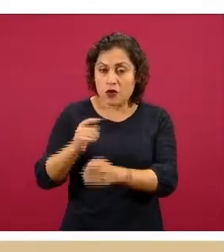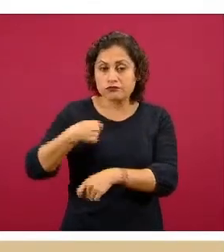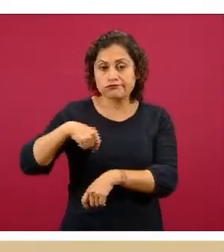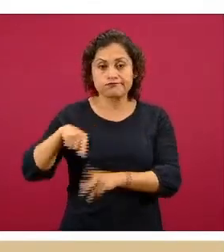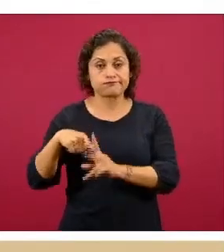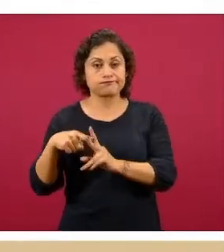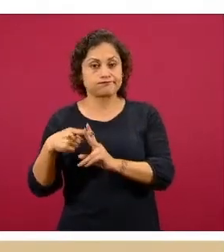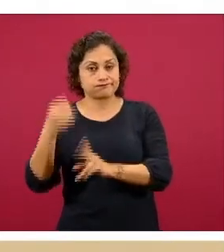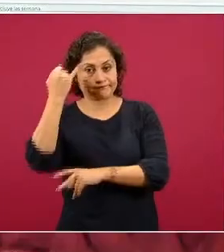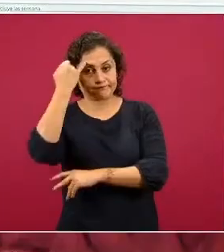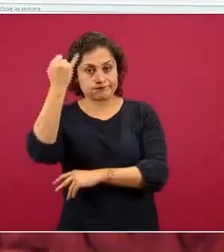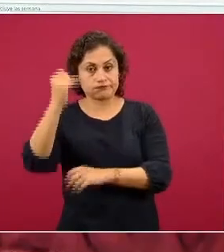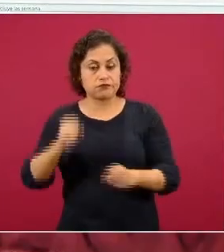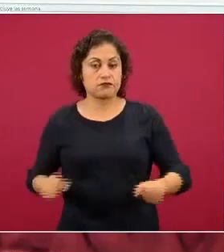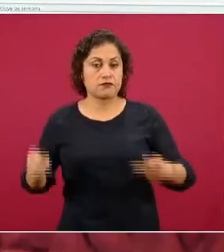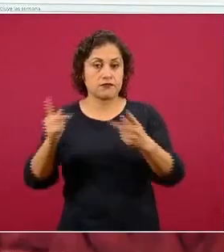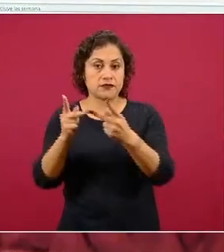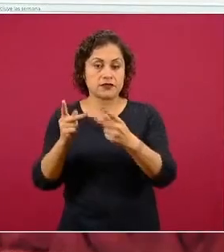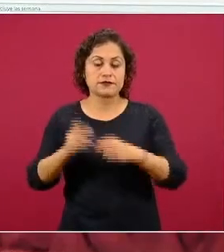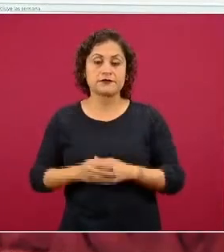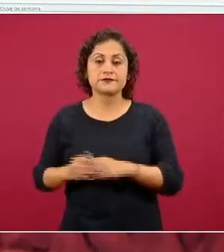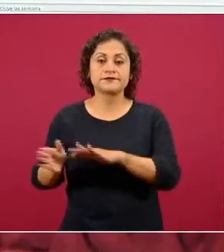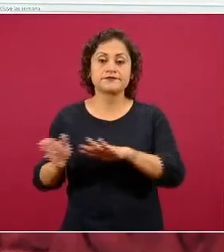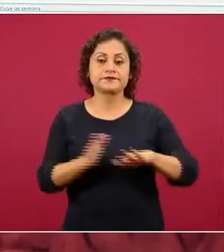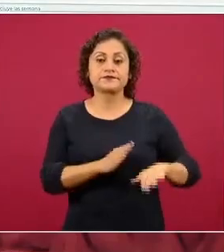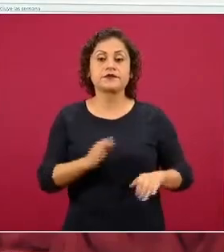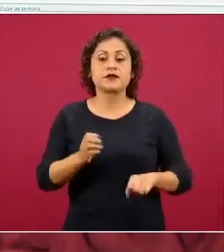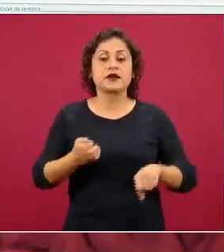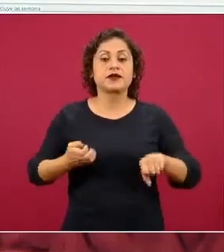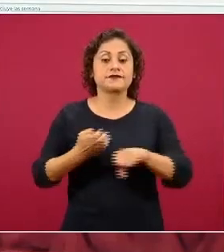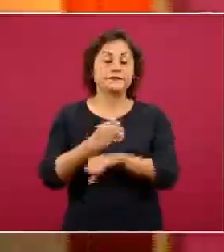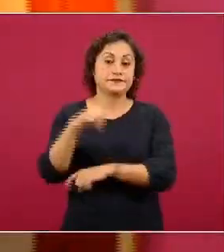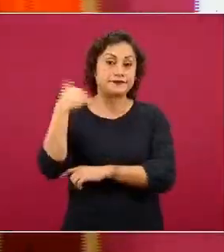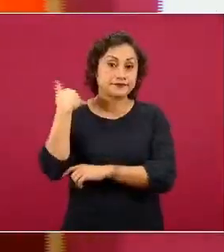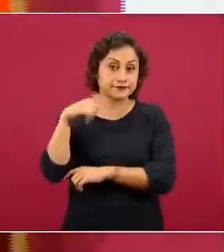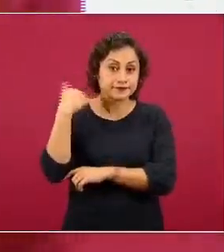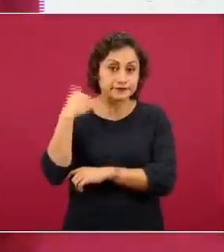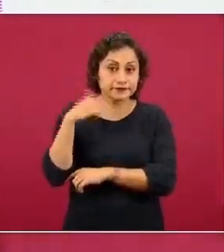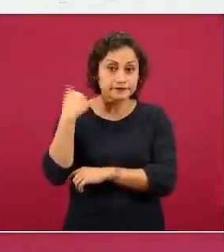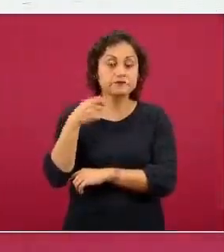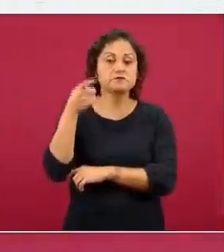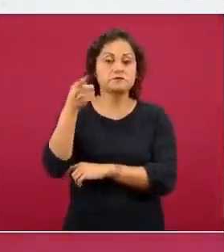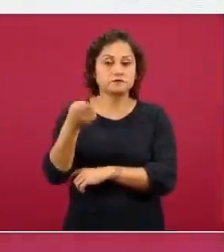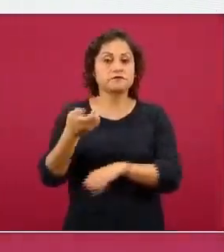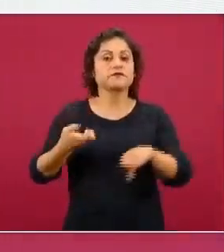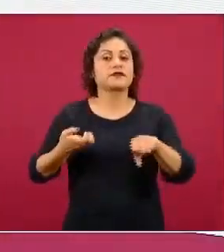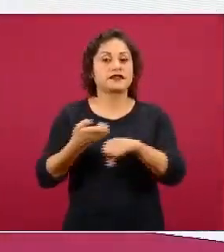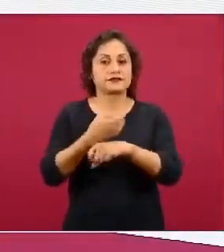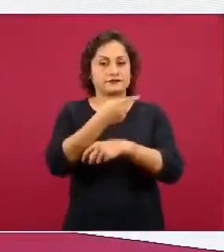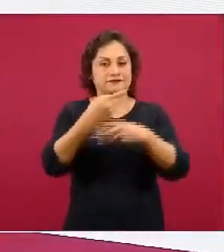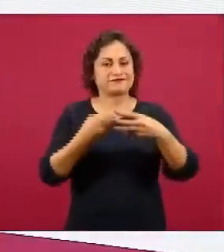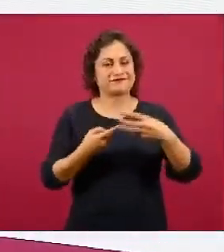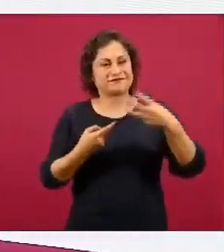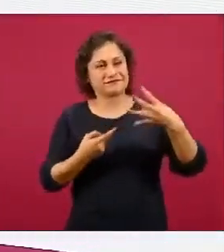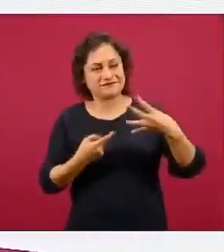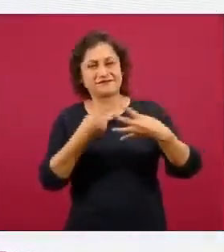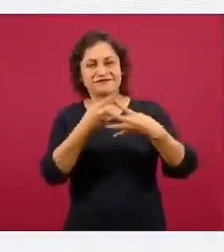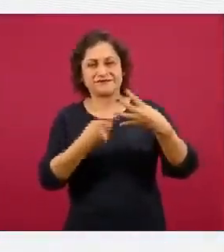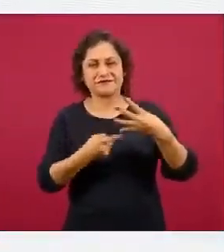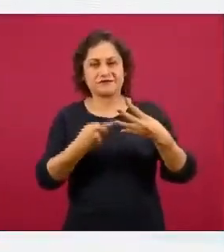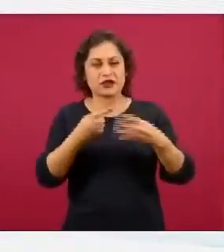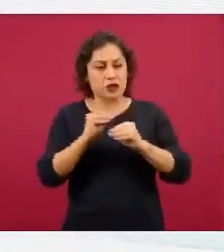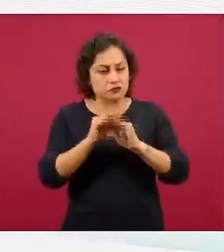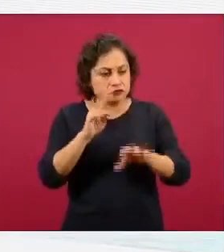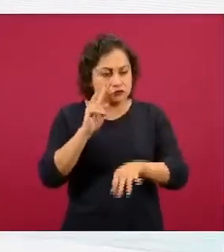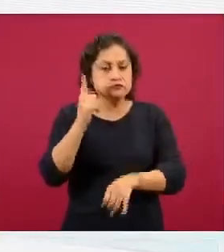esperados. La siguiente, el estado de Yucatán, es otro de los estados, 3-4 estados que tenemos datos claros de